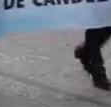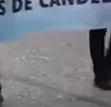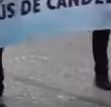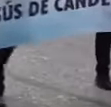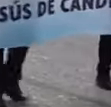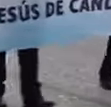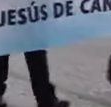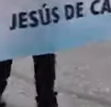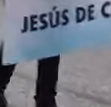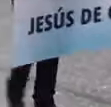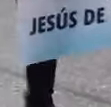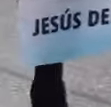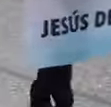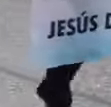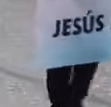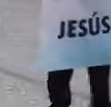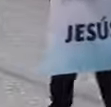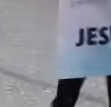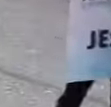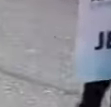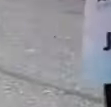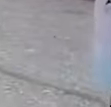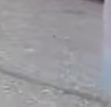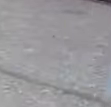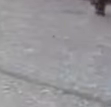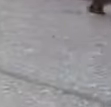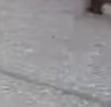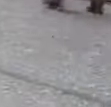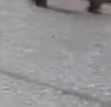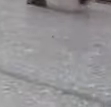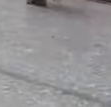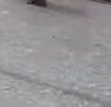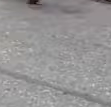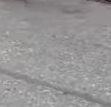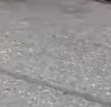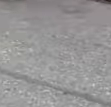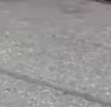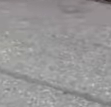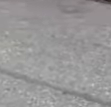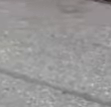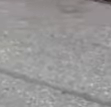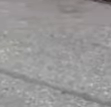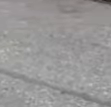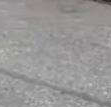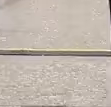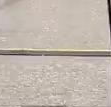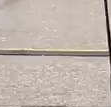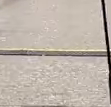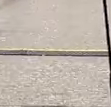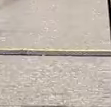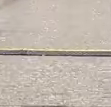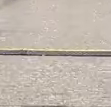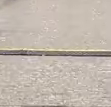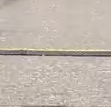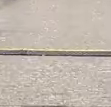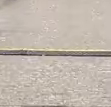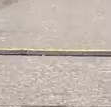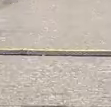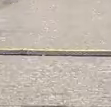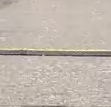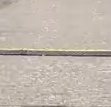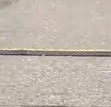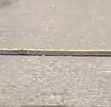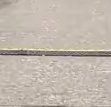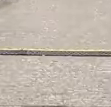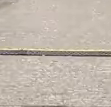Fue fundado el ciclo básico en la jornada vespertina, la cual sigue funcionando a la fecha. El colegio es una institución al servicio de la